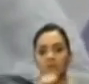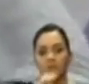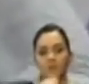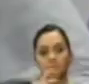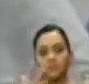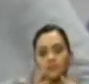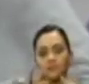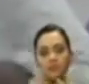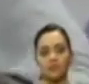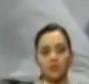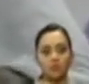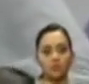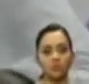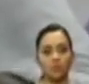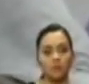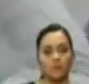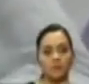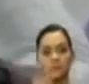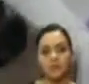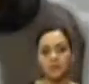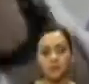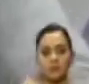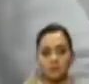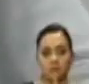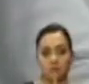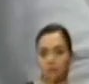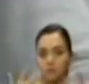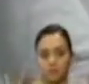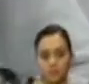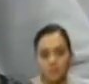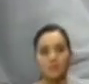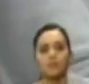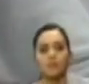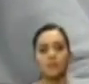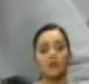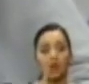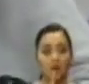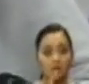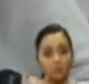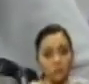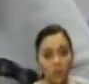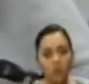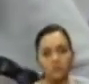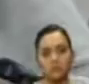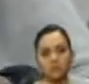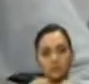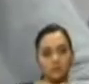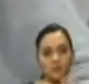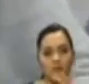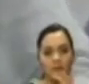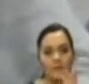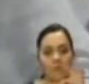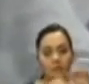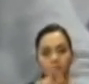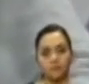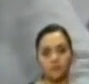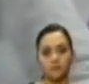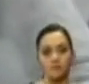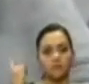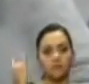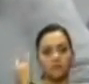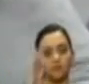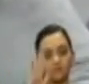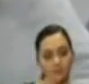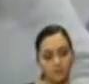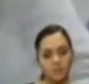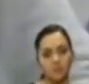Esa falta de ciudades para vivir, para los seres humanos. Entonces eso es lo que estamos logrando con esta intervención en espacios verdes, aquí en Guayaquil,